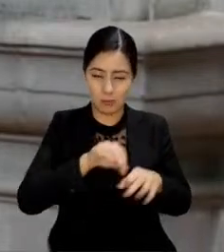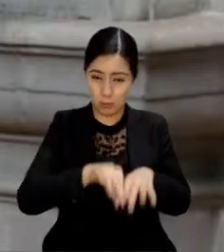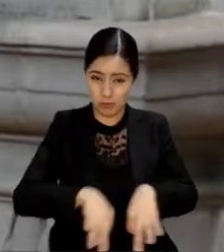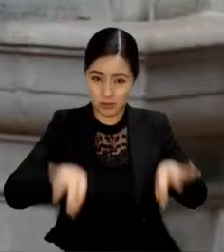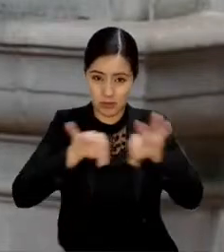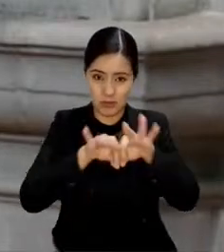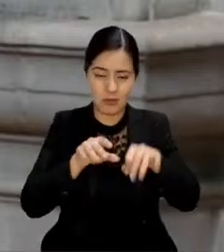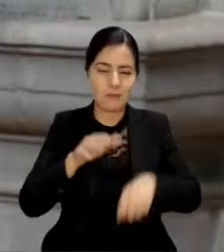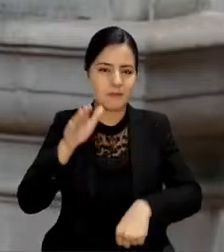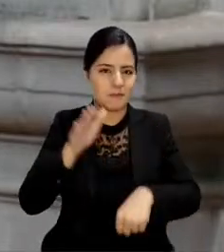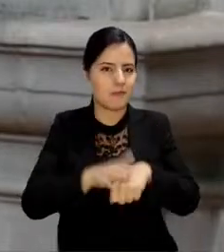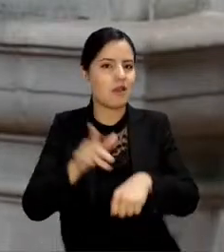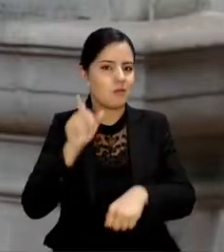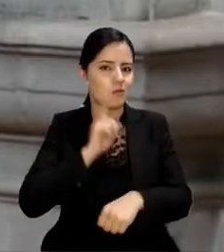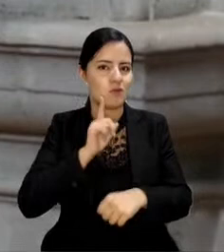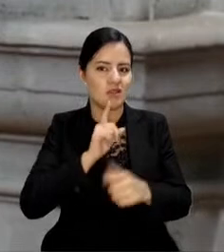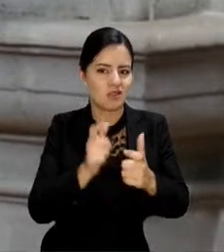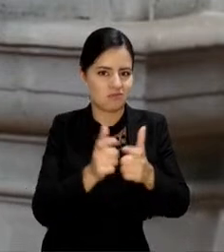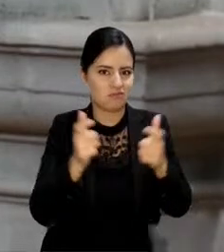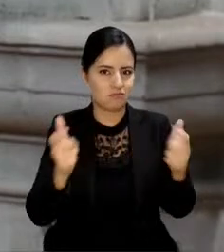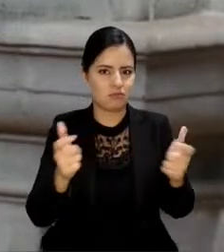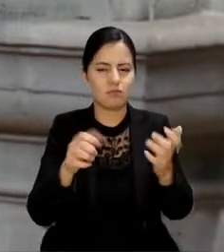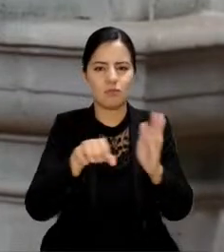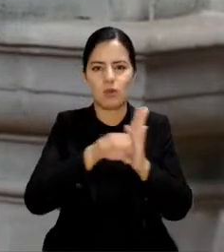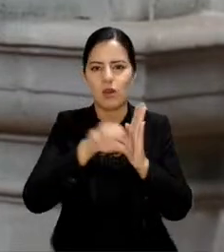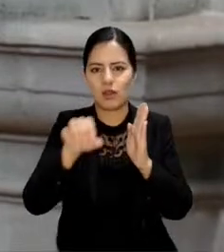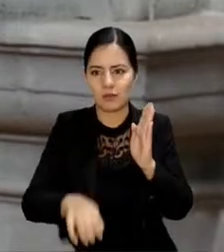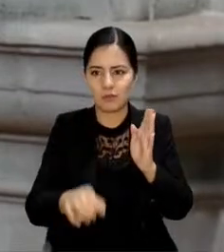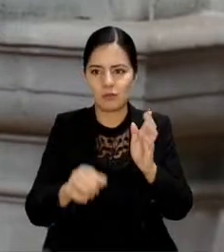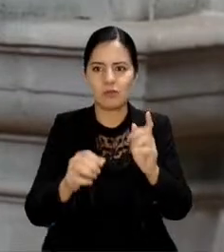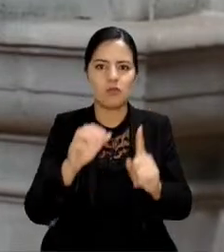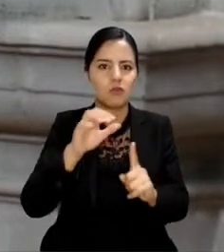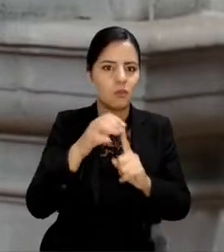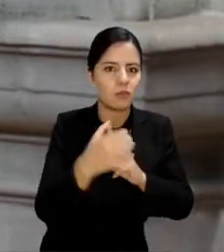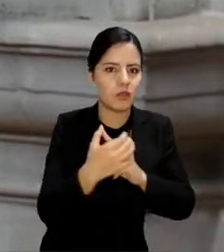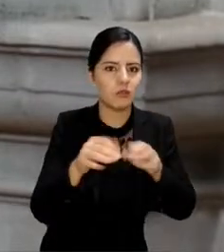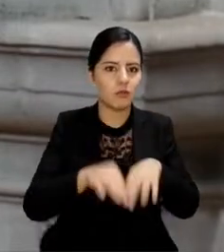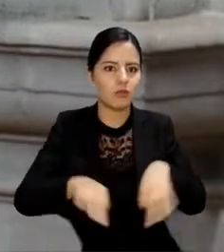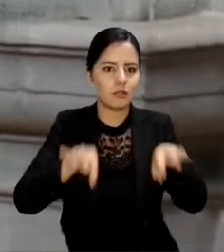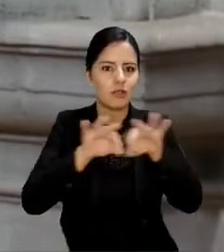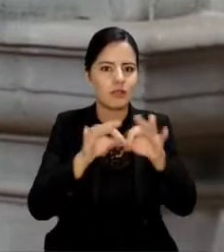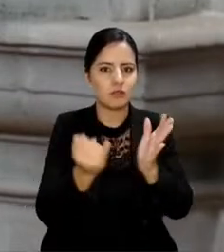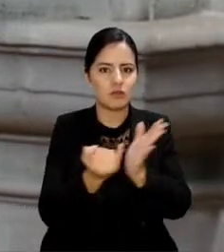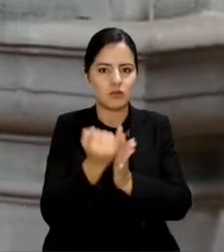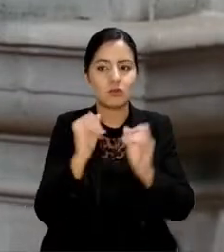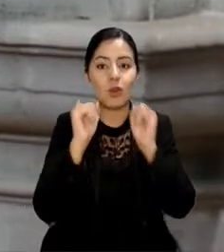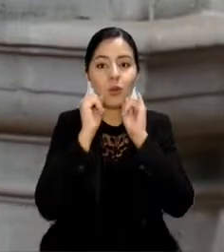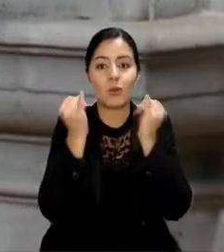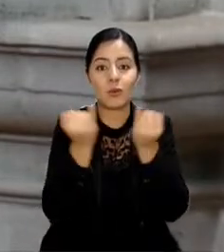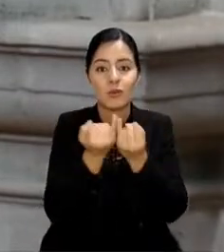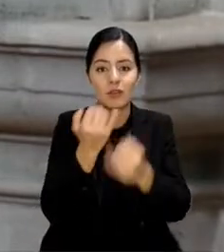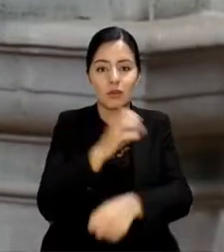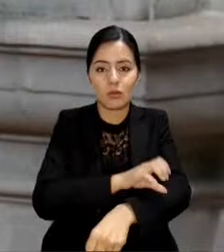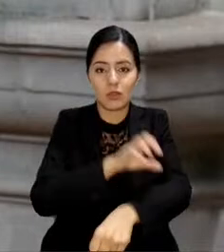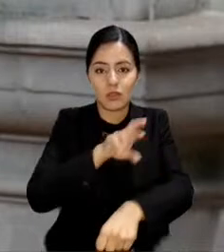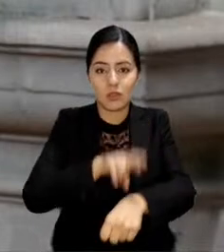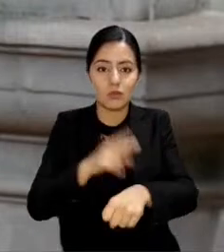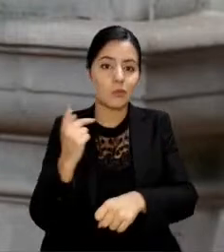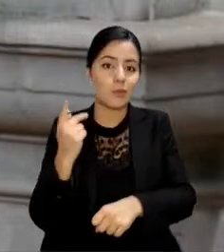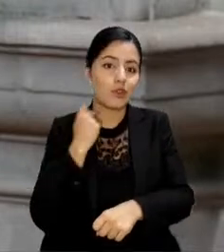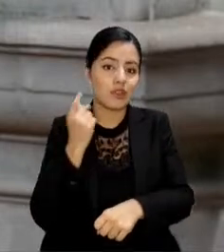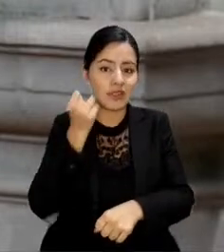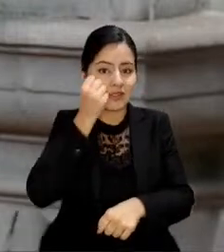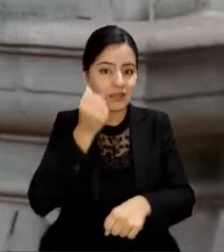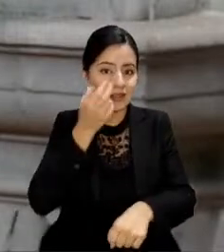Parlamento. Aún falta incidir en los órganos más importantes en la toma de decisiones, como lo es la Junta de Coordinación